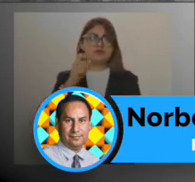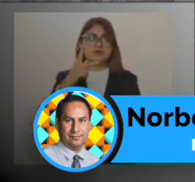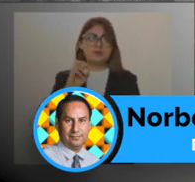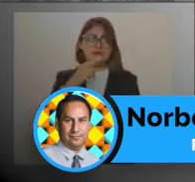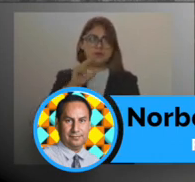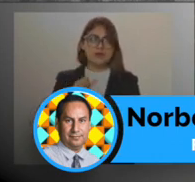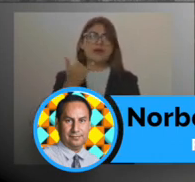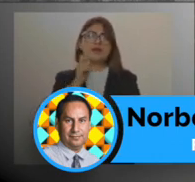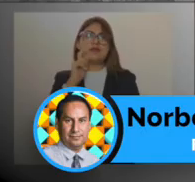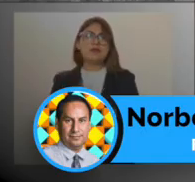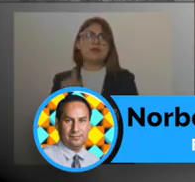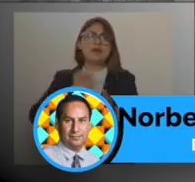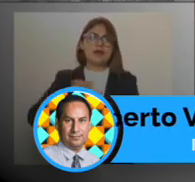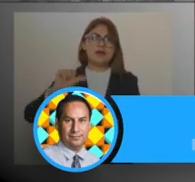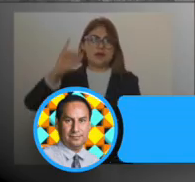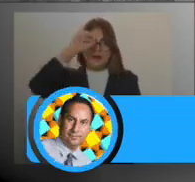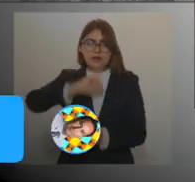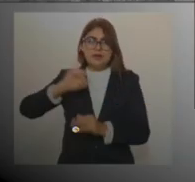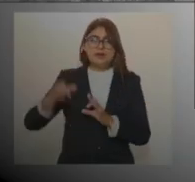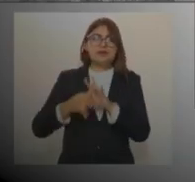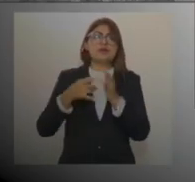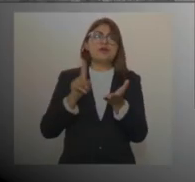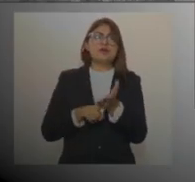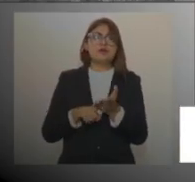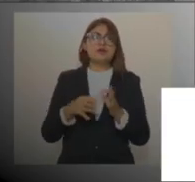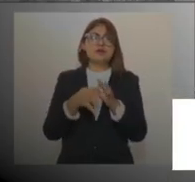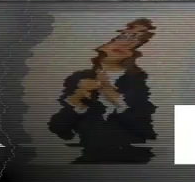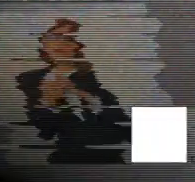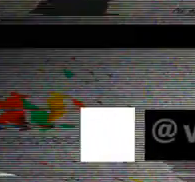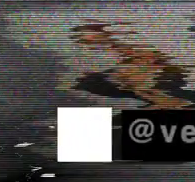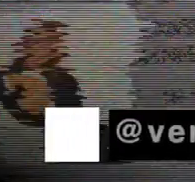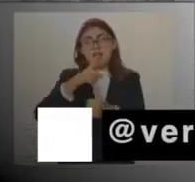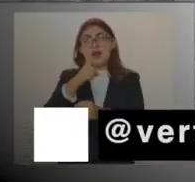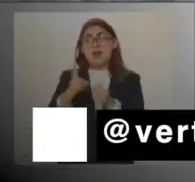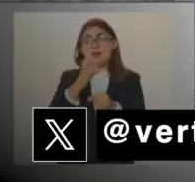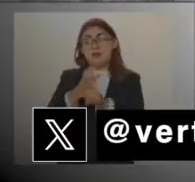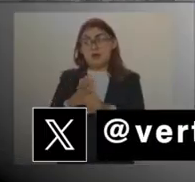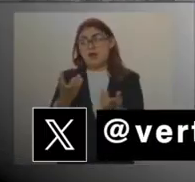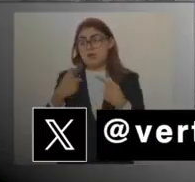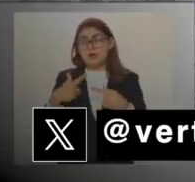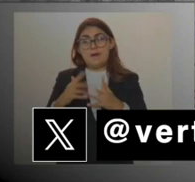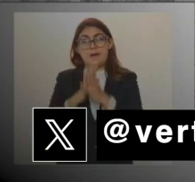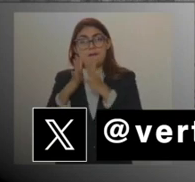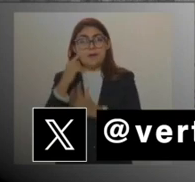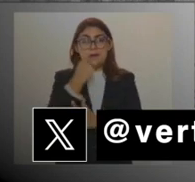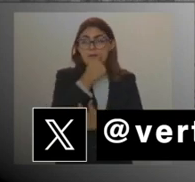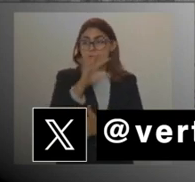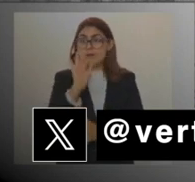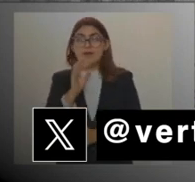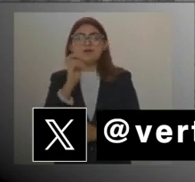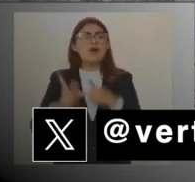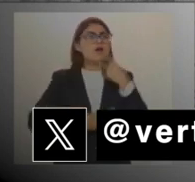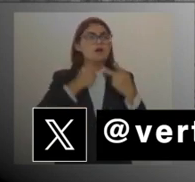30 representantes de países de América Latina, se puso en claro que es urgente empoderar a la sociedad para promover una participación informada e